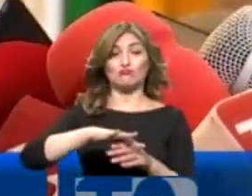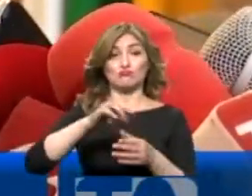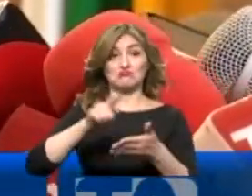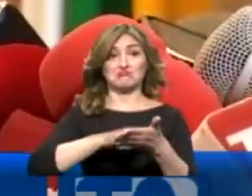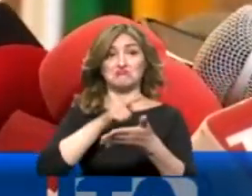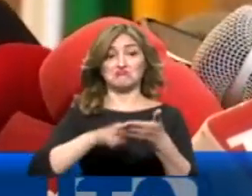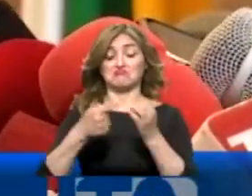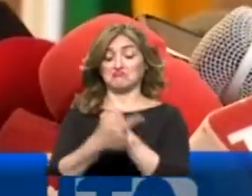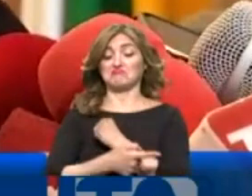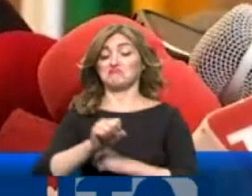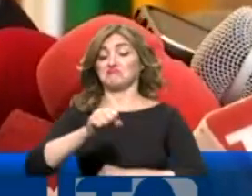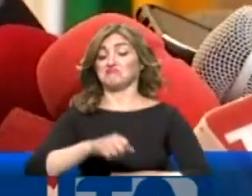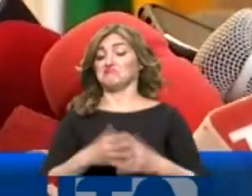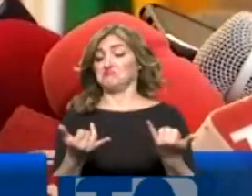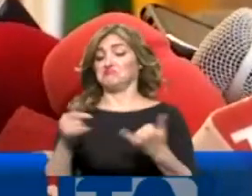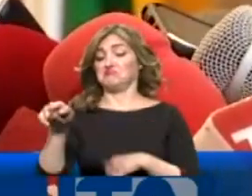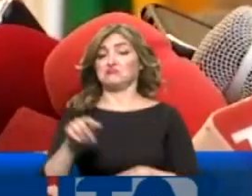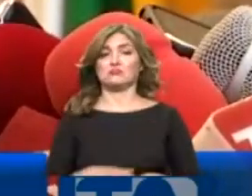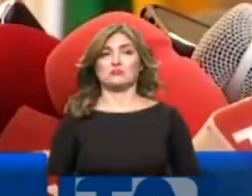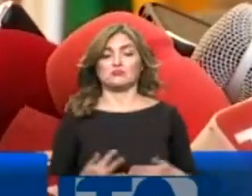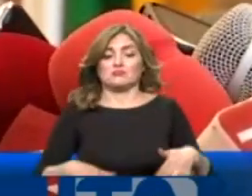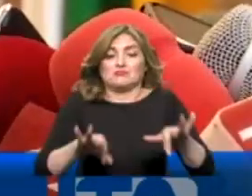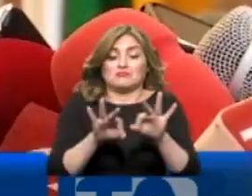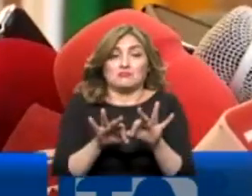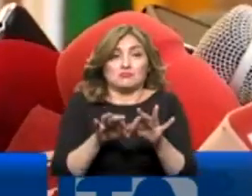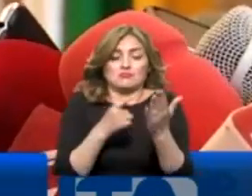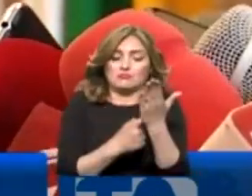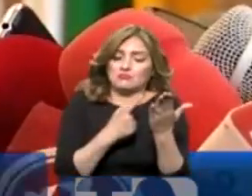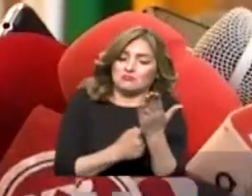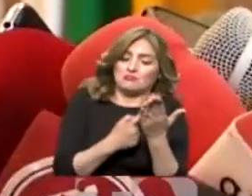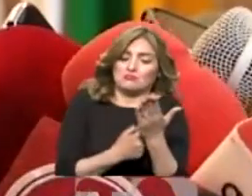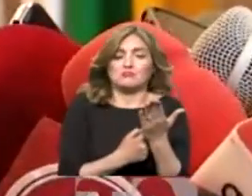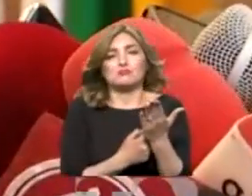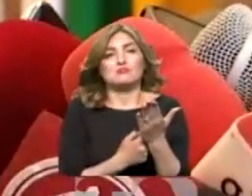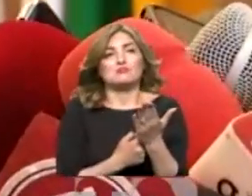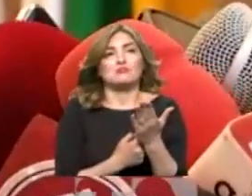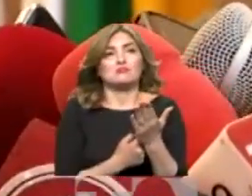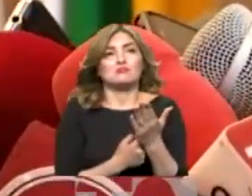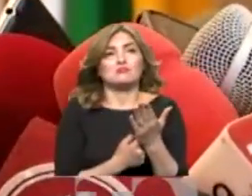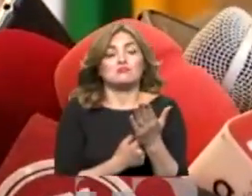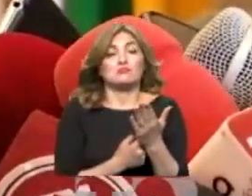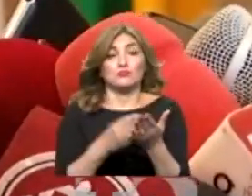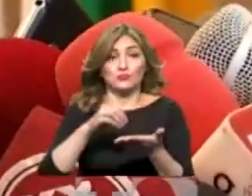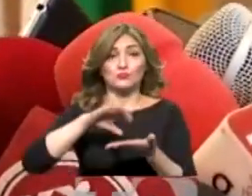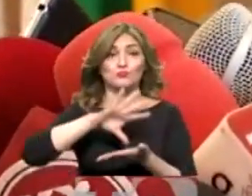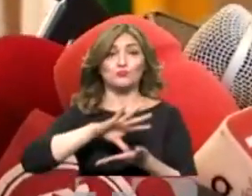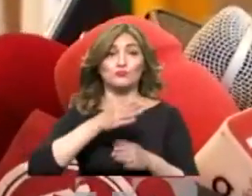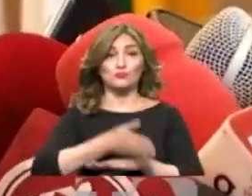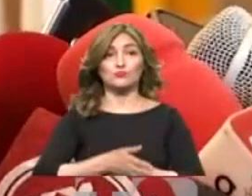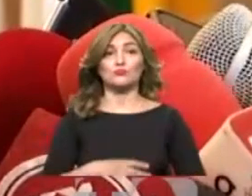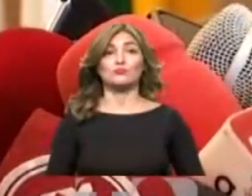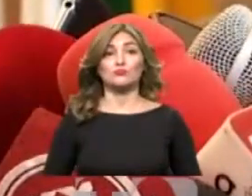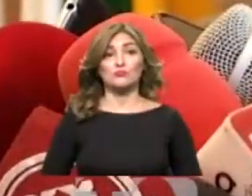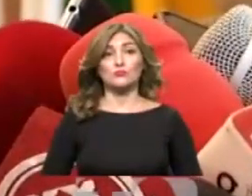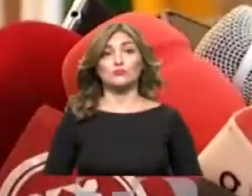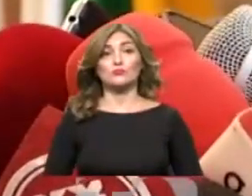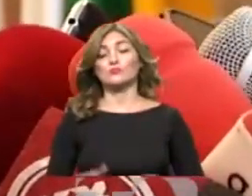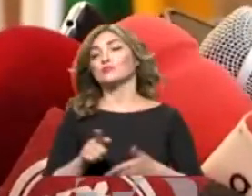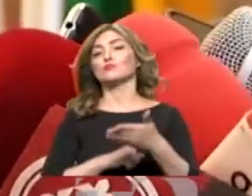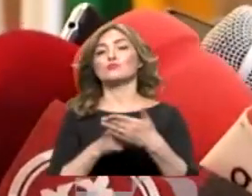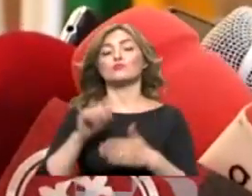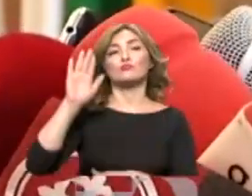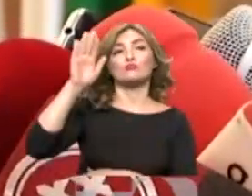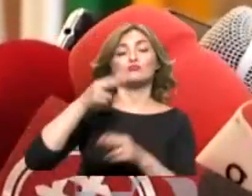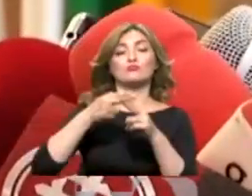digo, es importantísimo que después de hacer el análisis dentro del Pleno de la Asamblea, quien mocione la censura a la